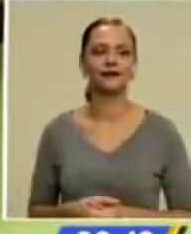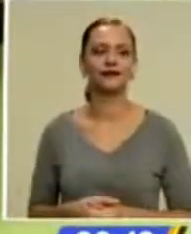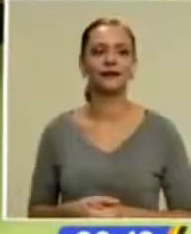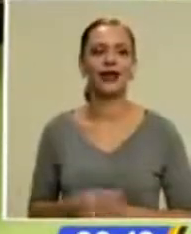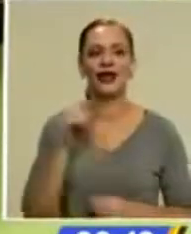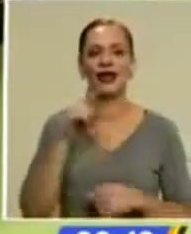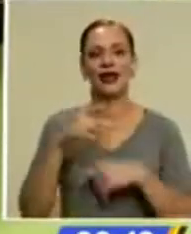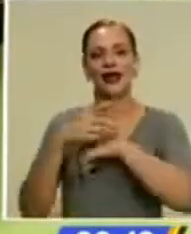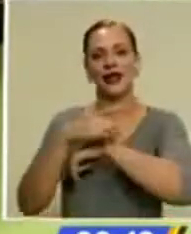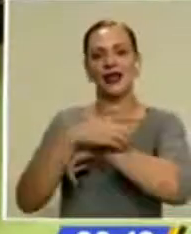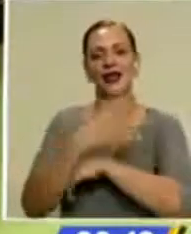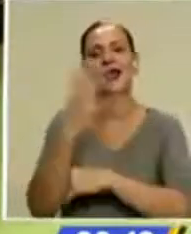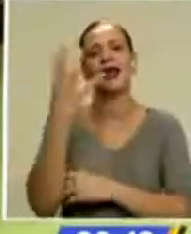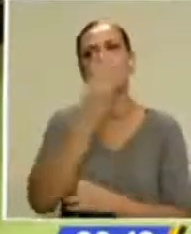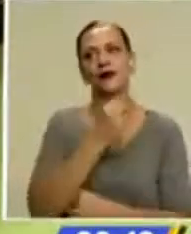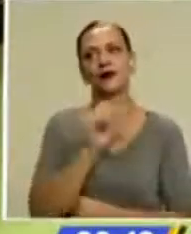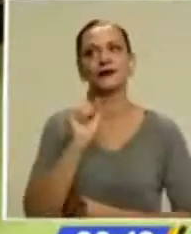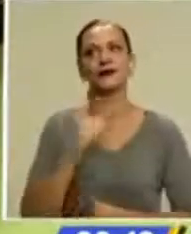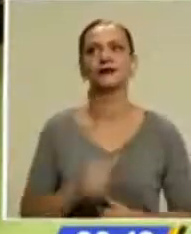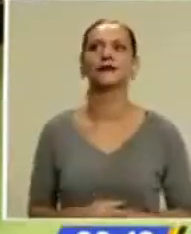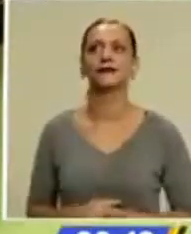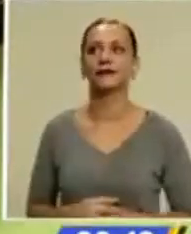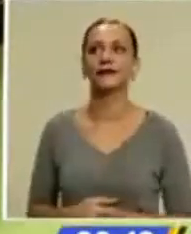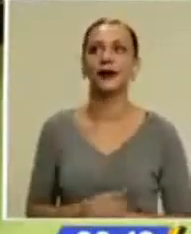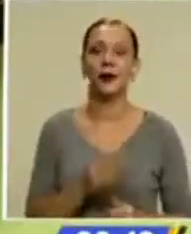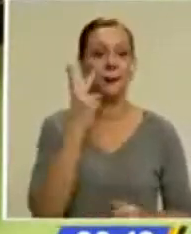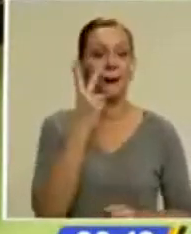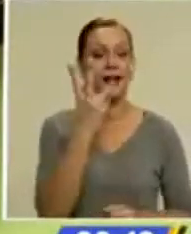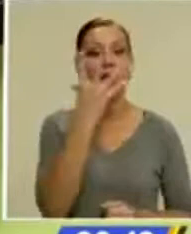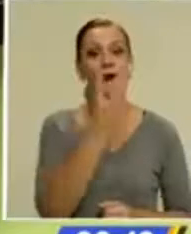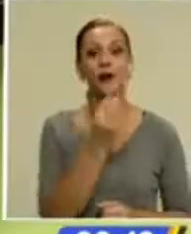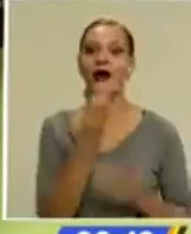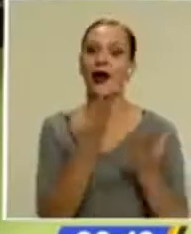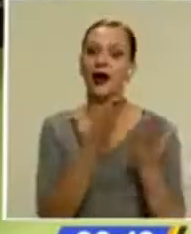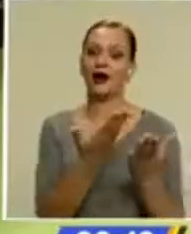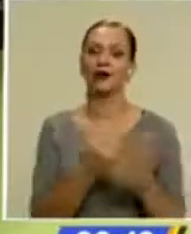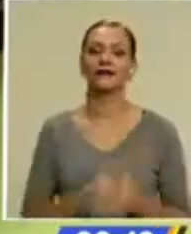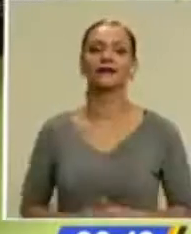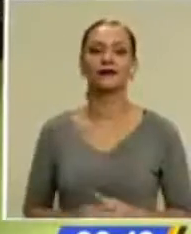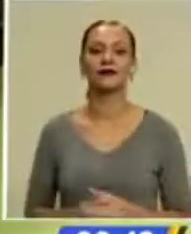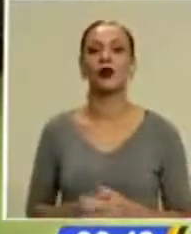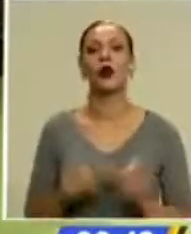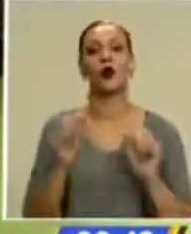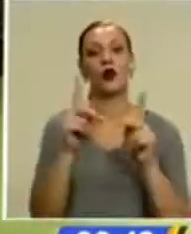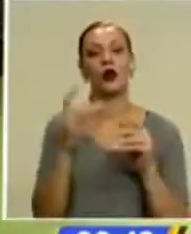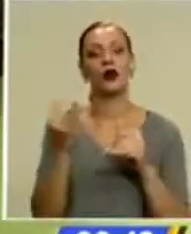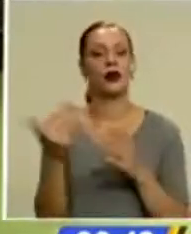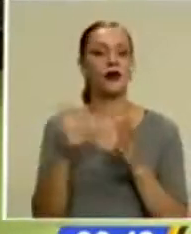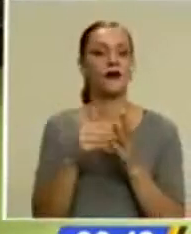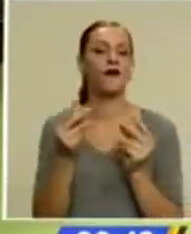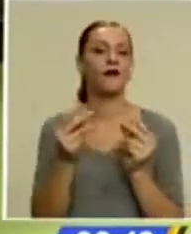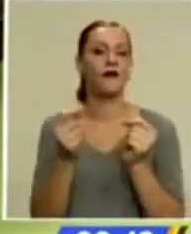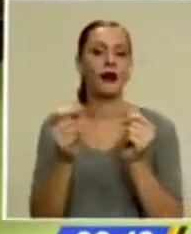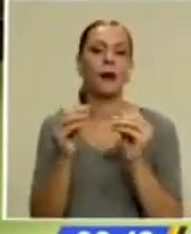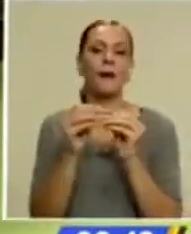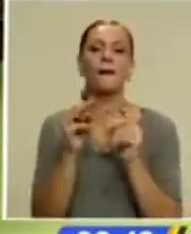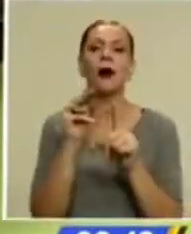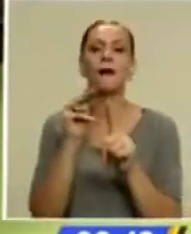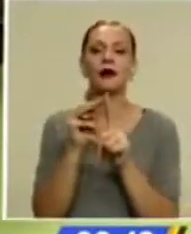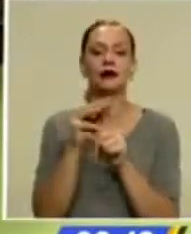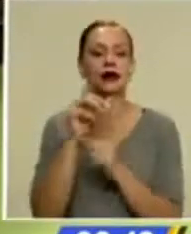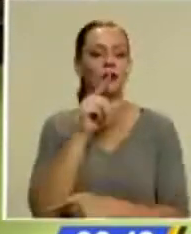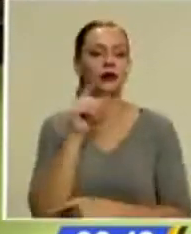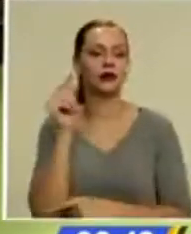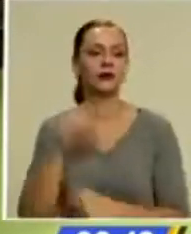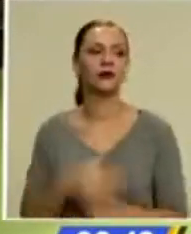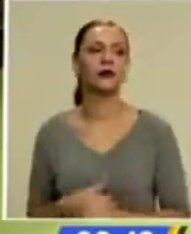Este dinosaurio quedó de lo más lindo. ¿Ves? Qué belleza. Ok, ahí estamos. Ok, vamos a revisar rápidamente más mensajes en el